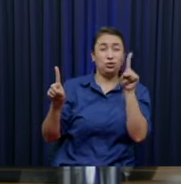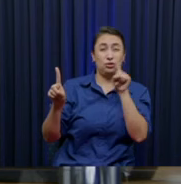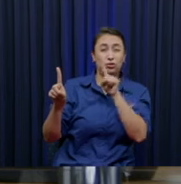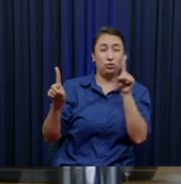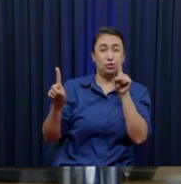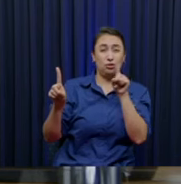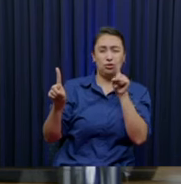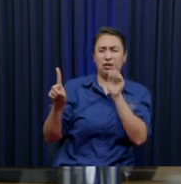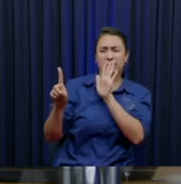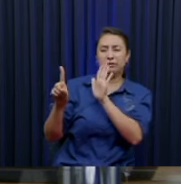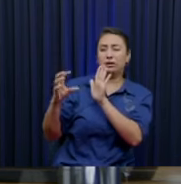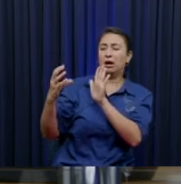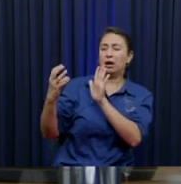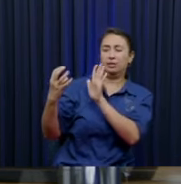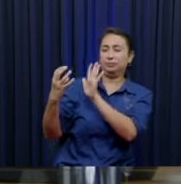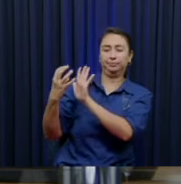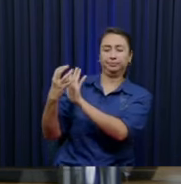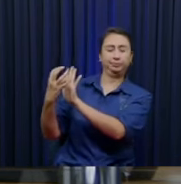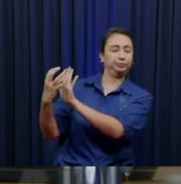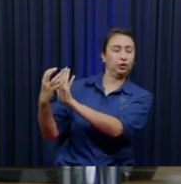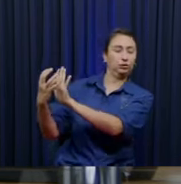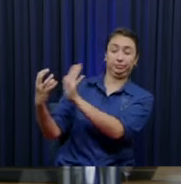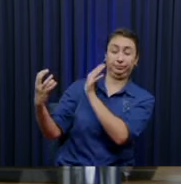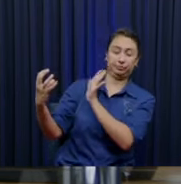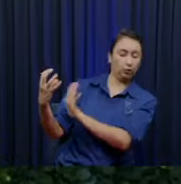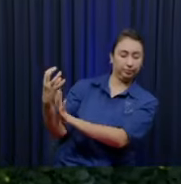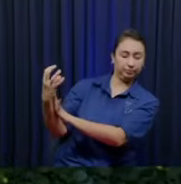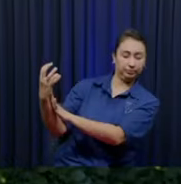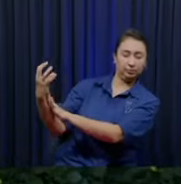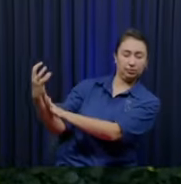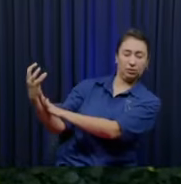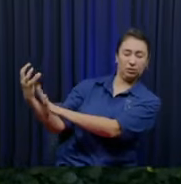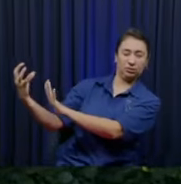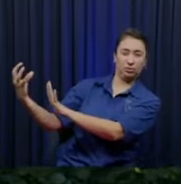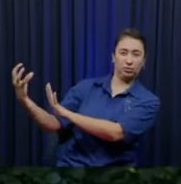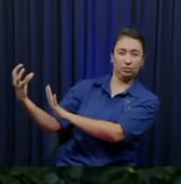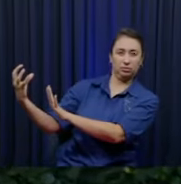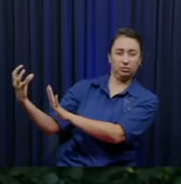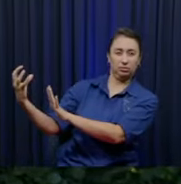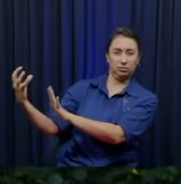pasó nada, mira, no como.